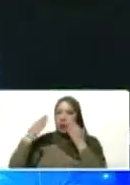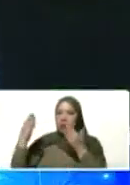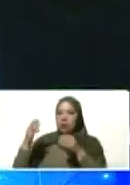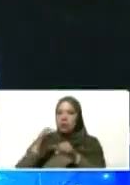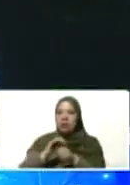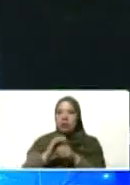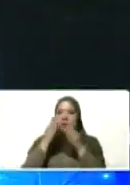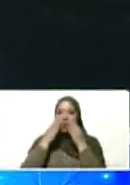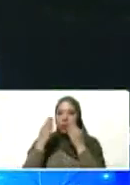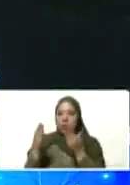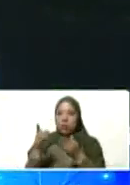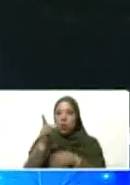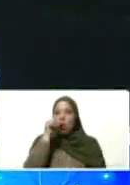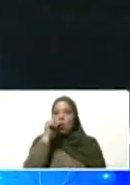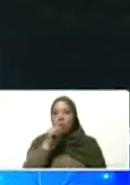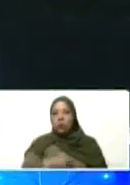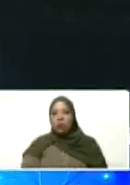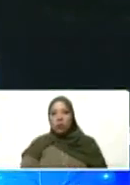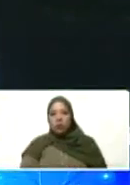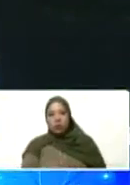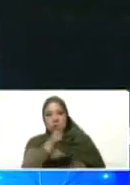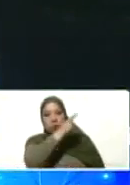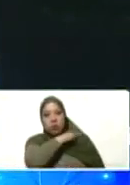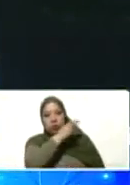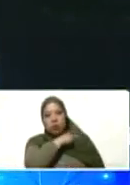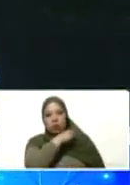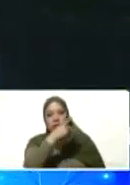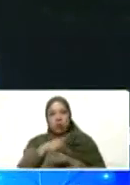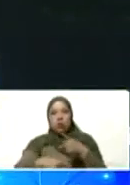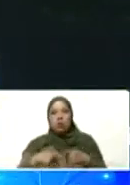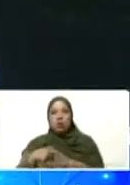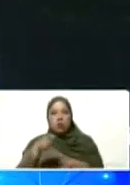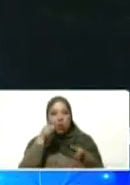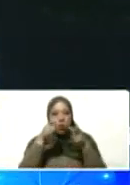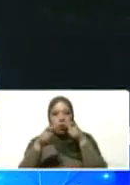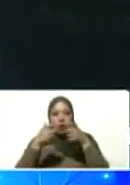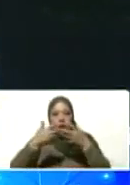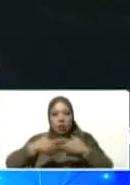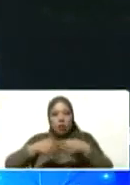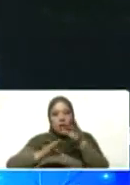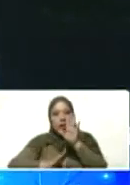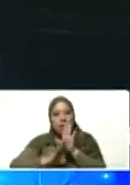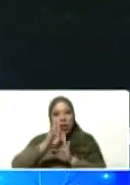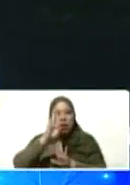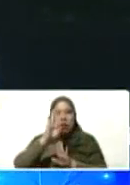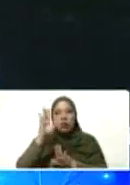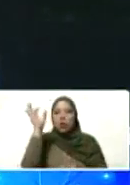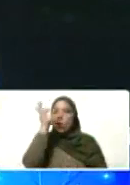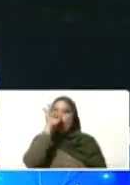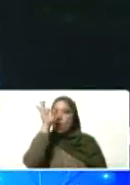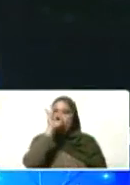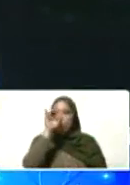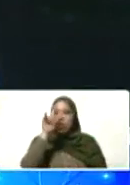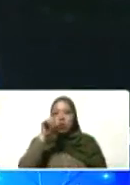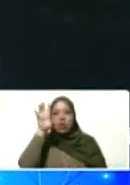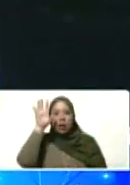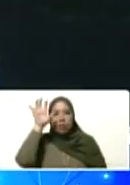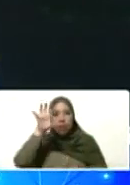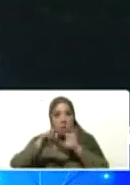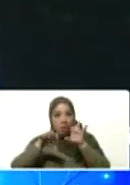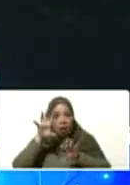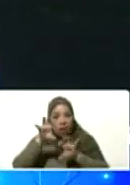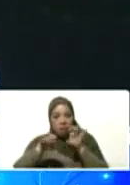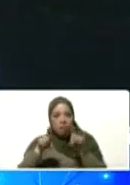Carlos Rodríguez, representante de la Cámara Venezolana de Industria para el Desarrollo Caprino y Ovino,